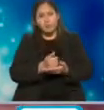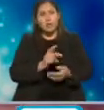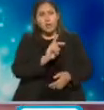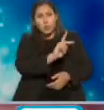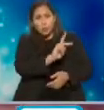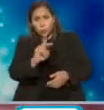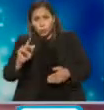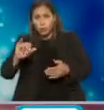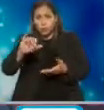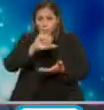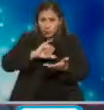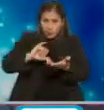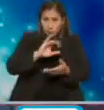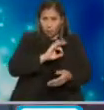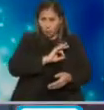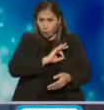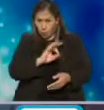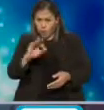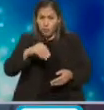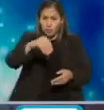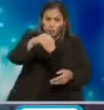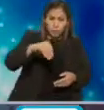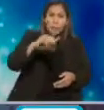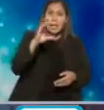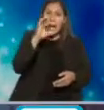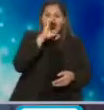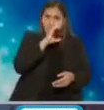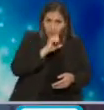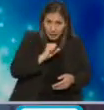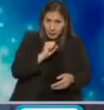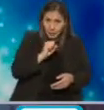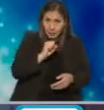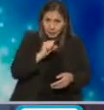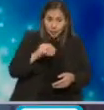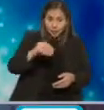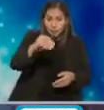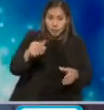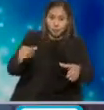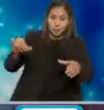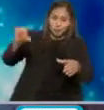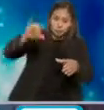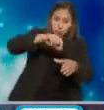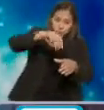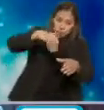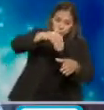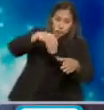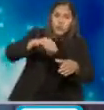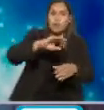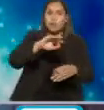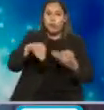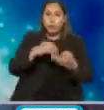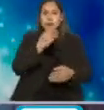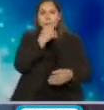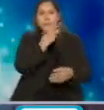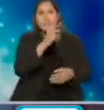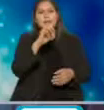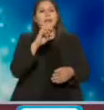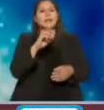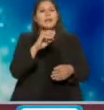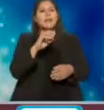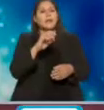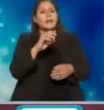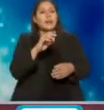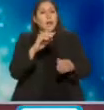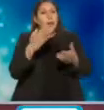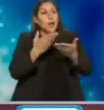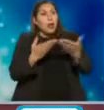pueden calentar? O sea, llevar a la estufa y ponerlos y calentarlos. Digo todos porque, como decías Enrique y Pamela y todos decíamos, como están